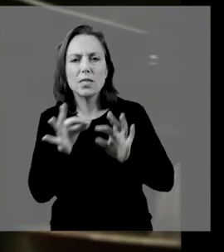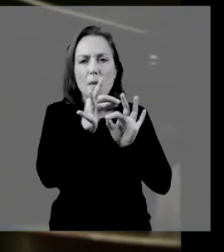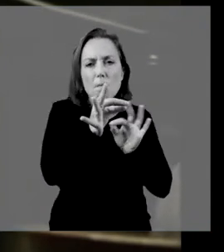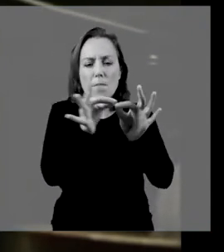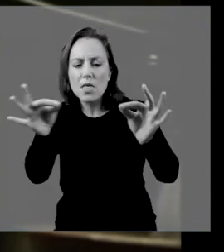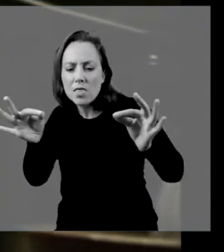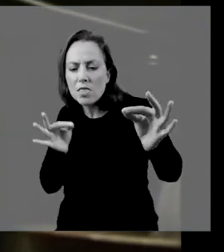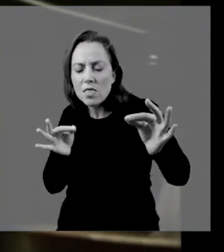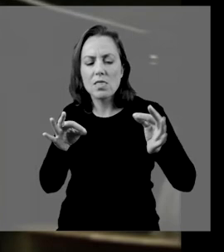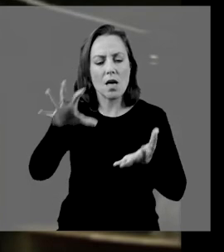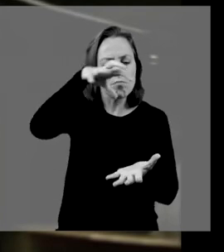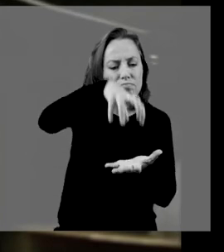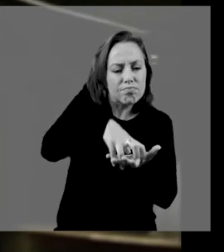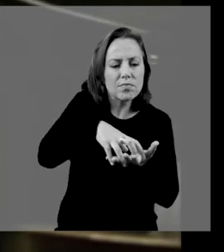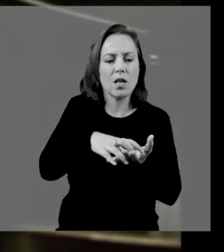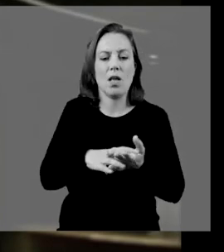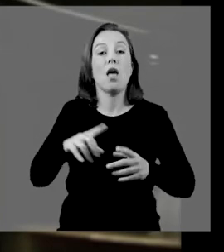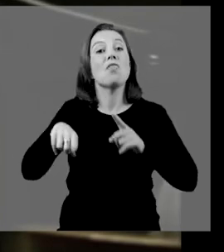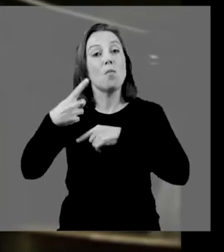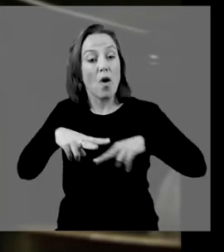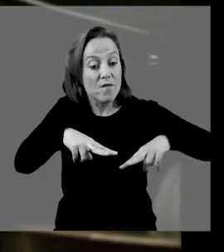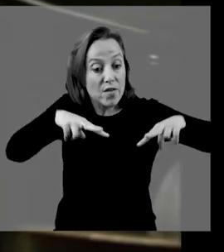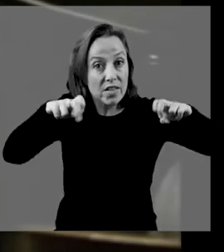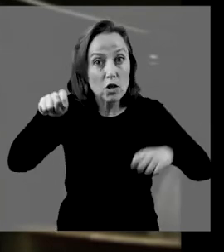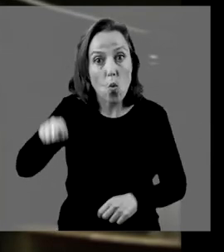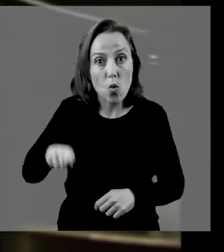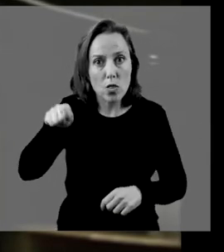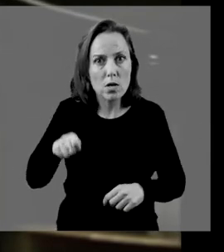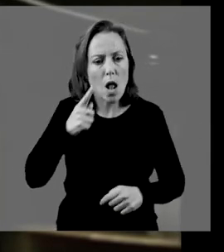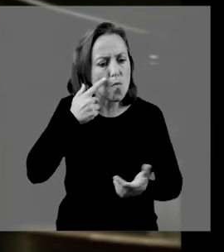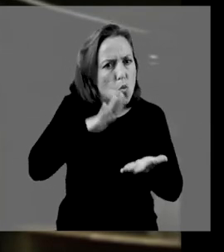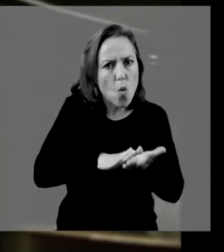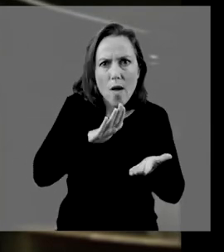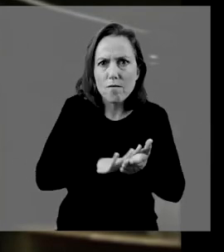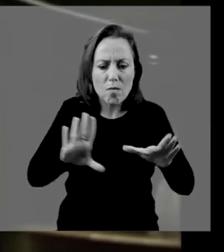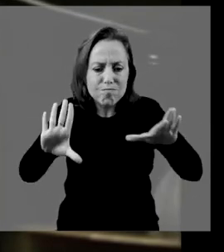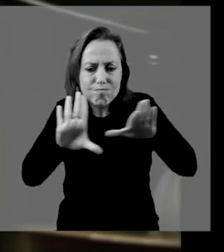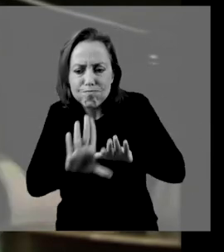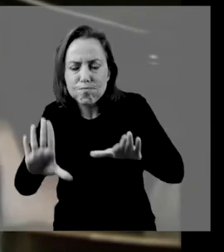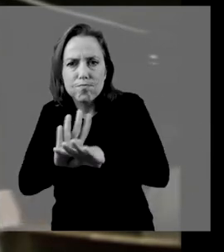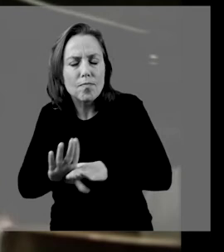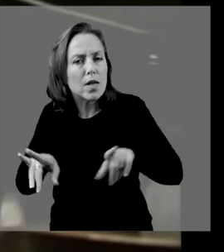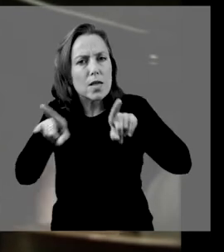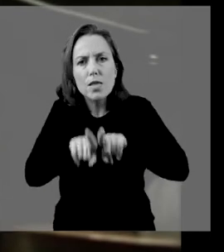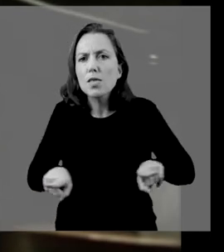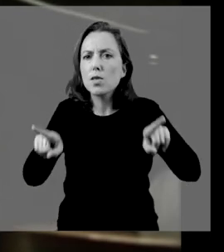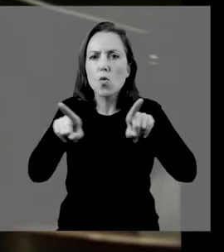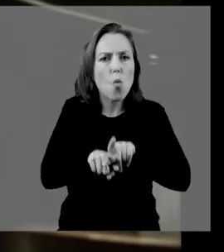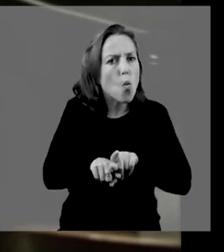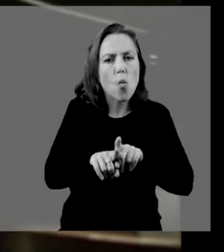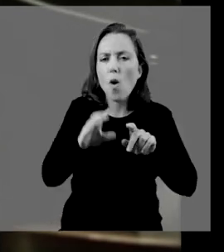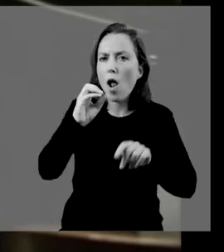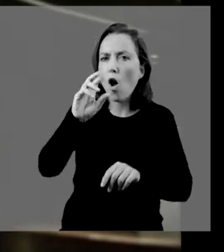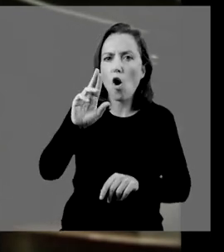en la investigación judicial se pudo comprobar casi exactamente, que respondía casi exactamente a lo que es Orletti a través de